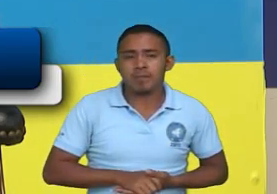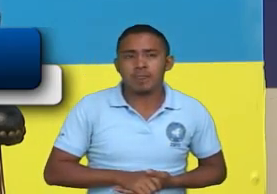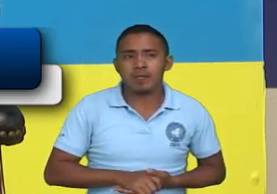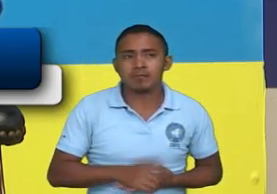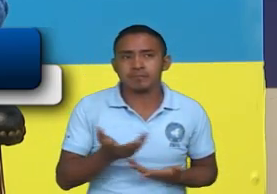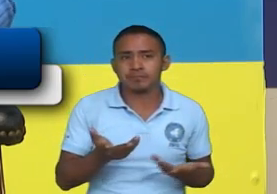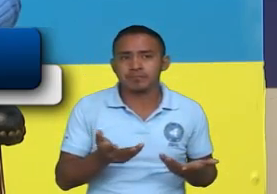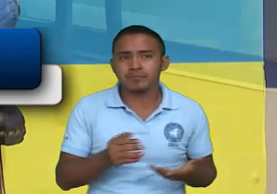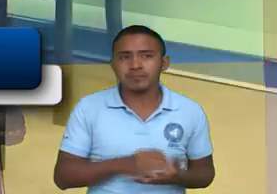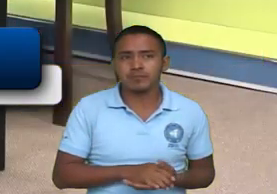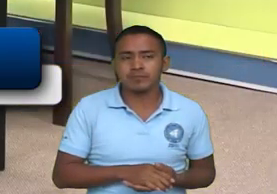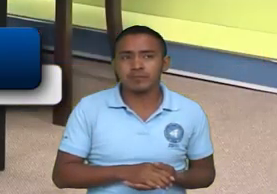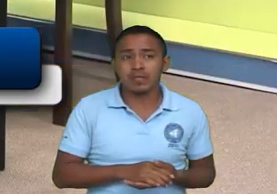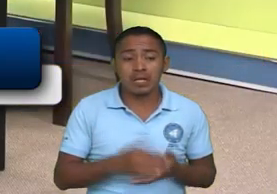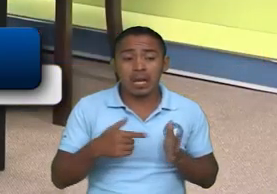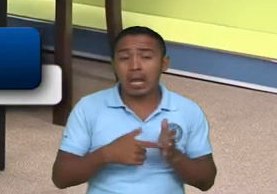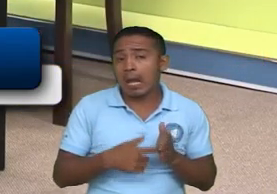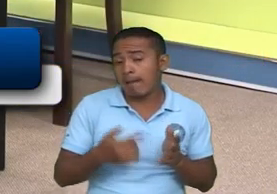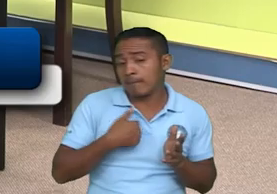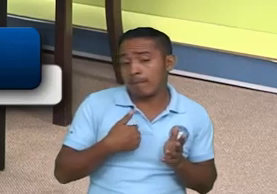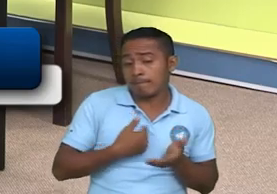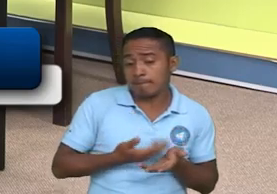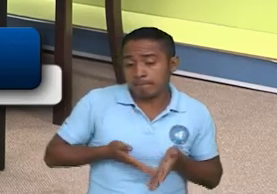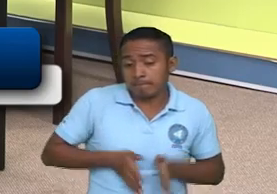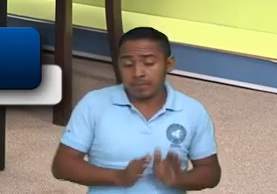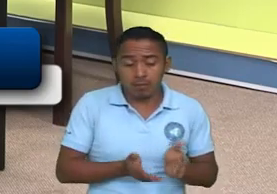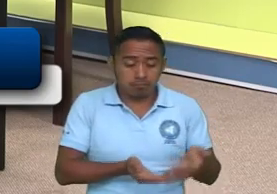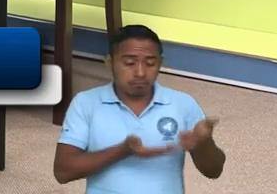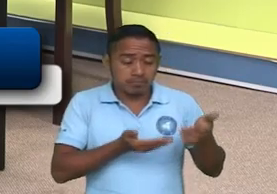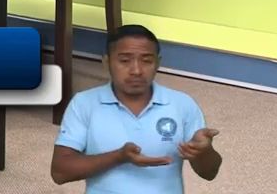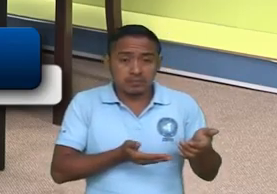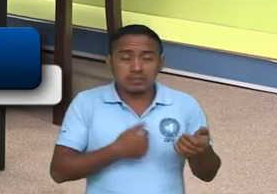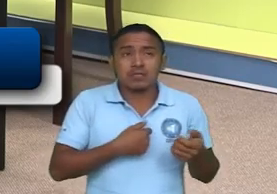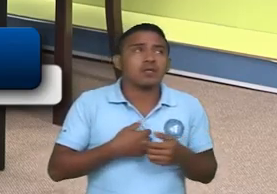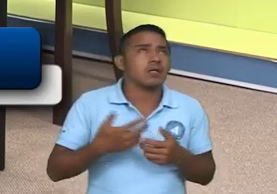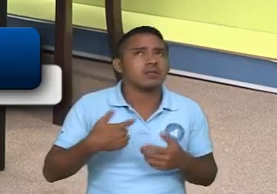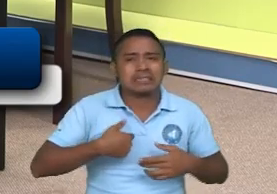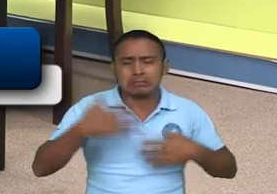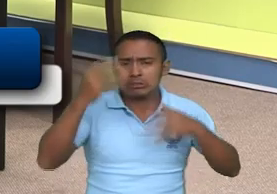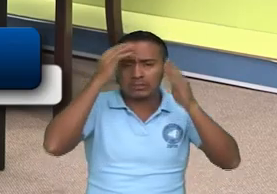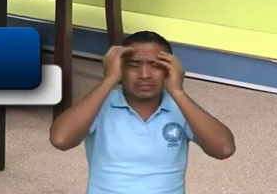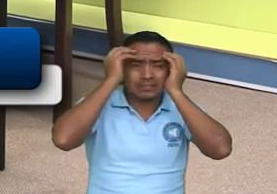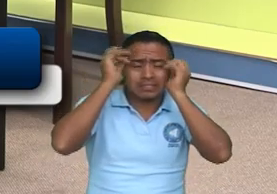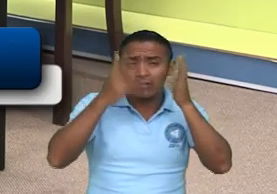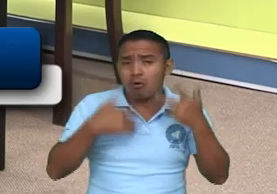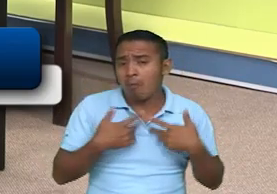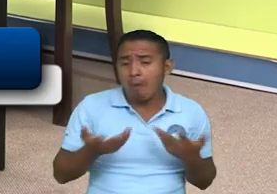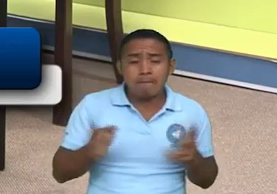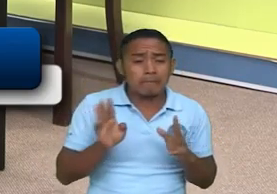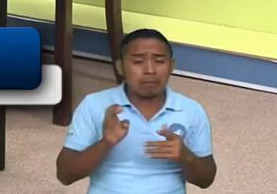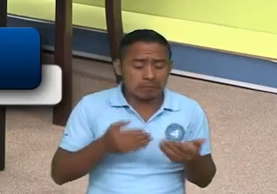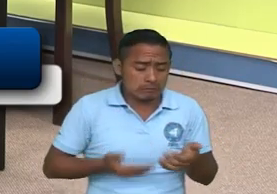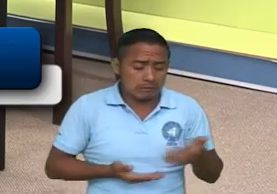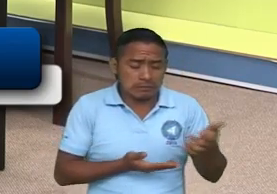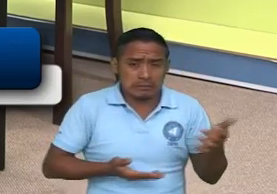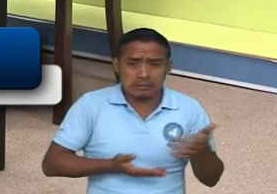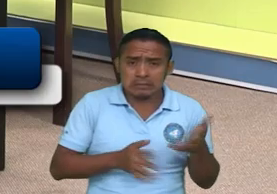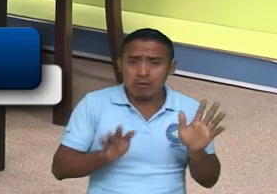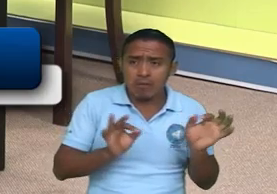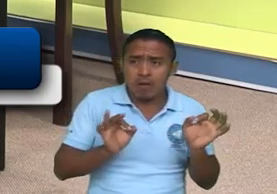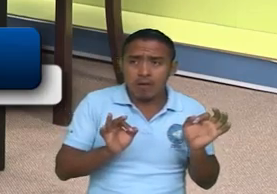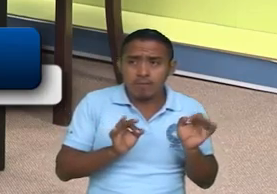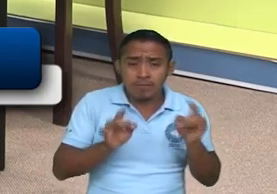pediatra, asumo que a su consultorio llegarán algunas mamás haciendo esta pregunta, pues, de cómo puedo